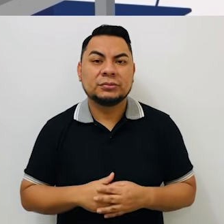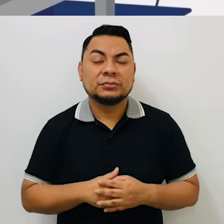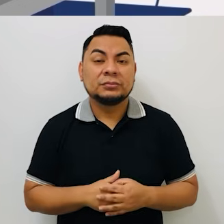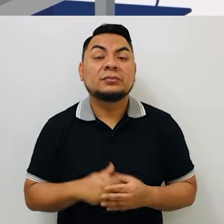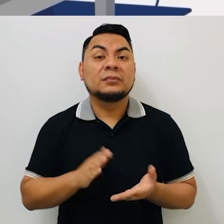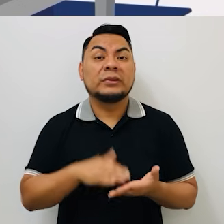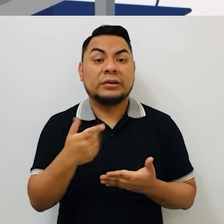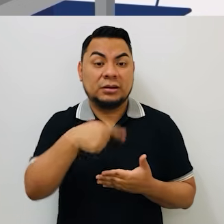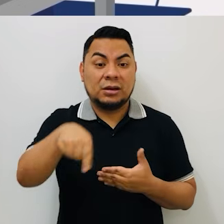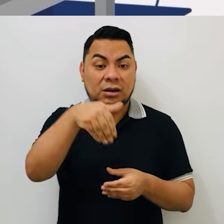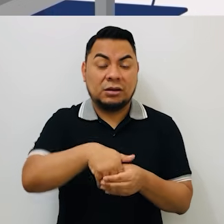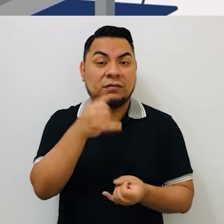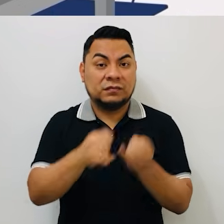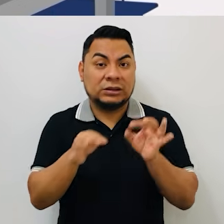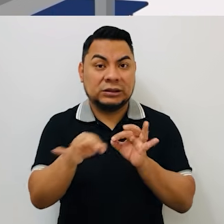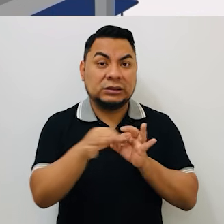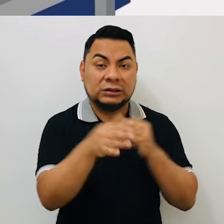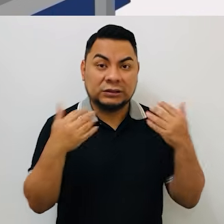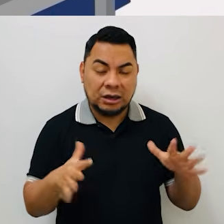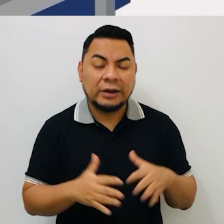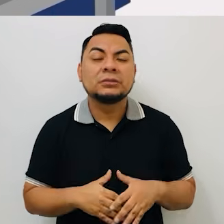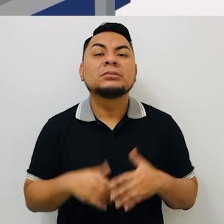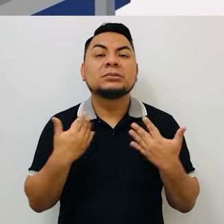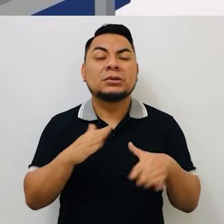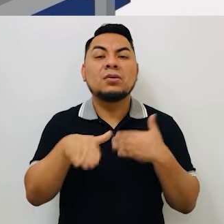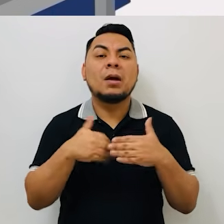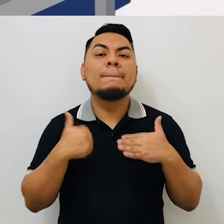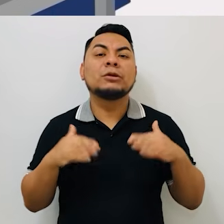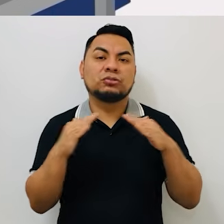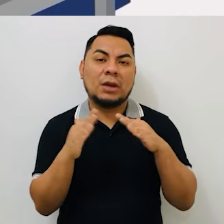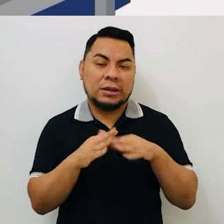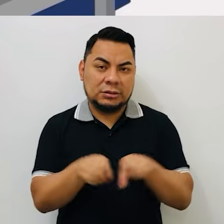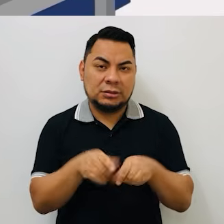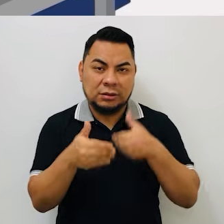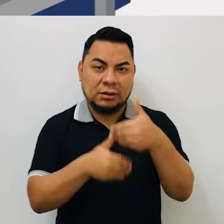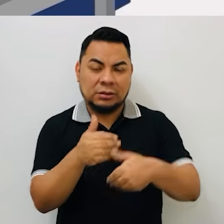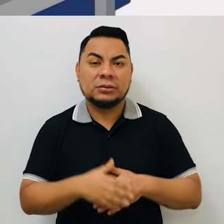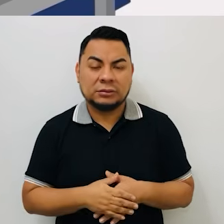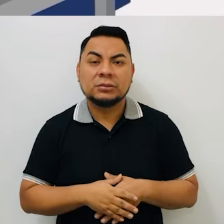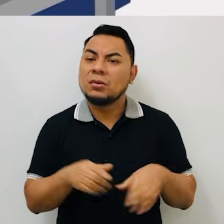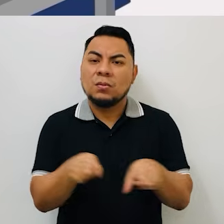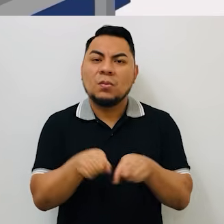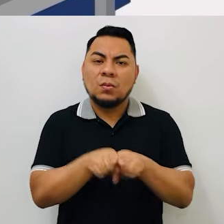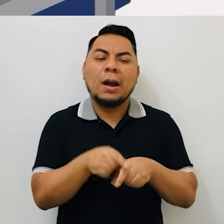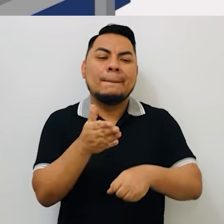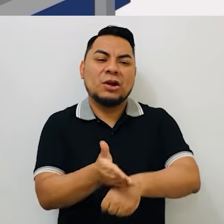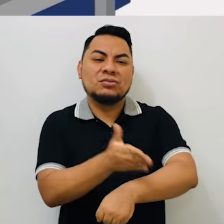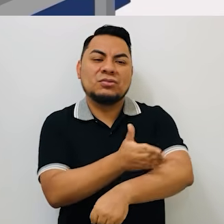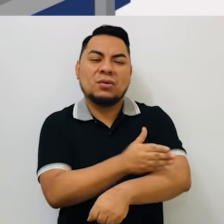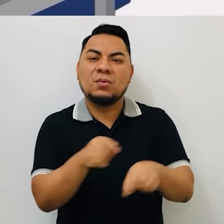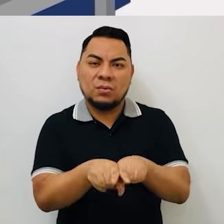electorales. Después del escrutinio regional, se realiza el escrutinio municipal. Se lleva a cabo con el